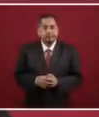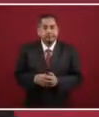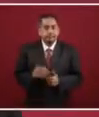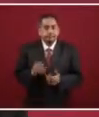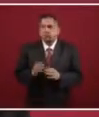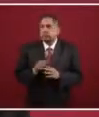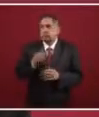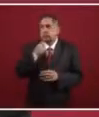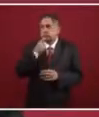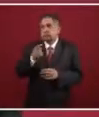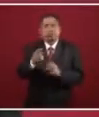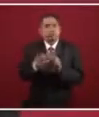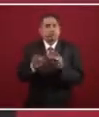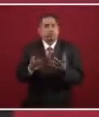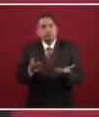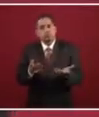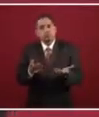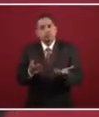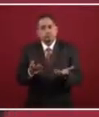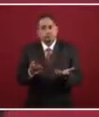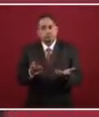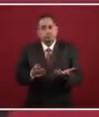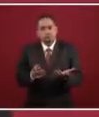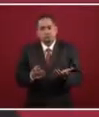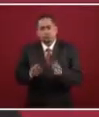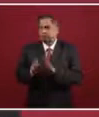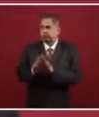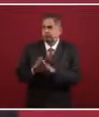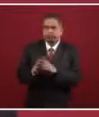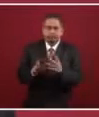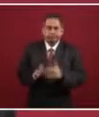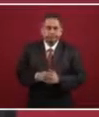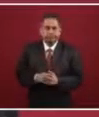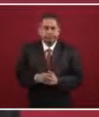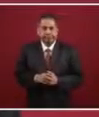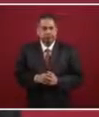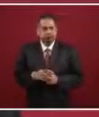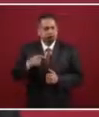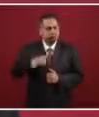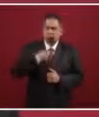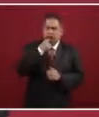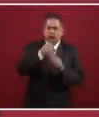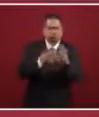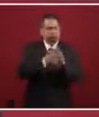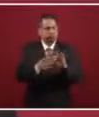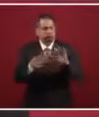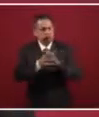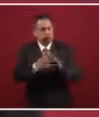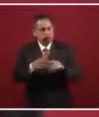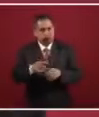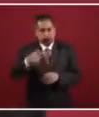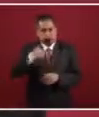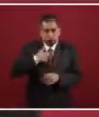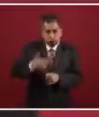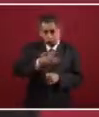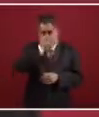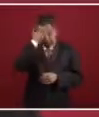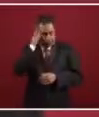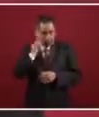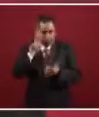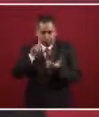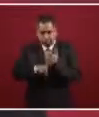decir o cómo argumentar que yo no sabía